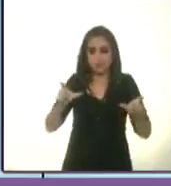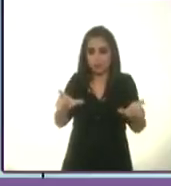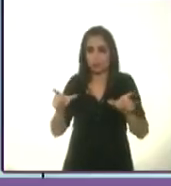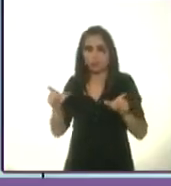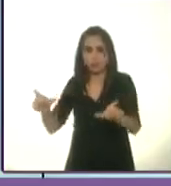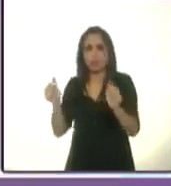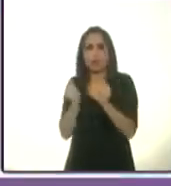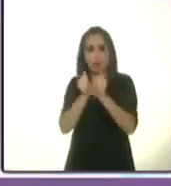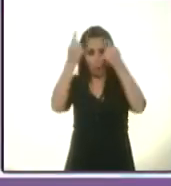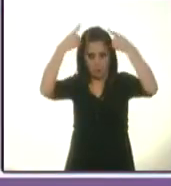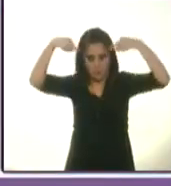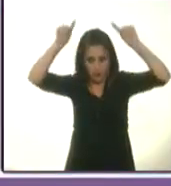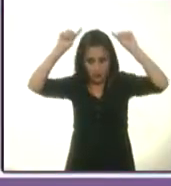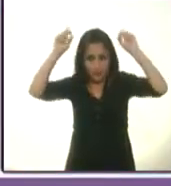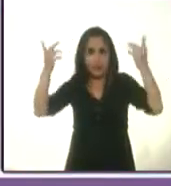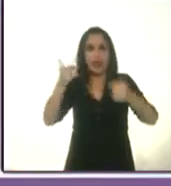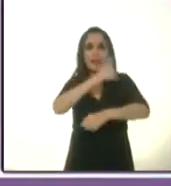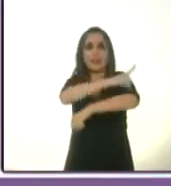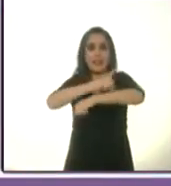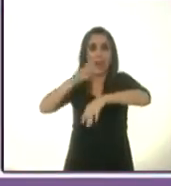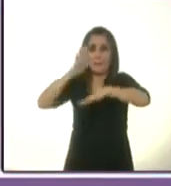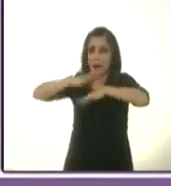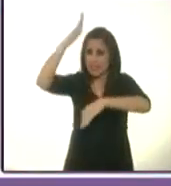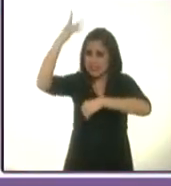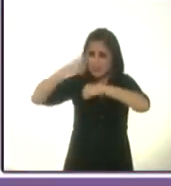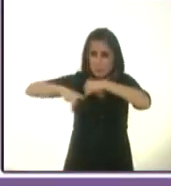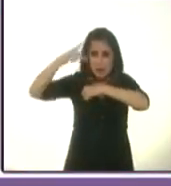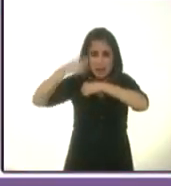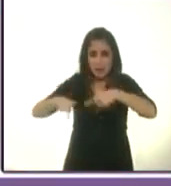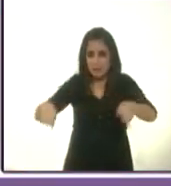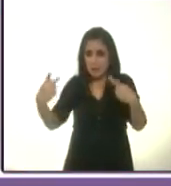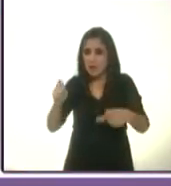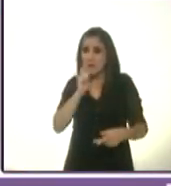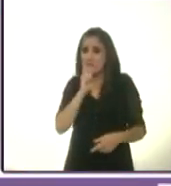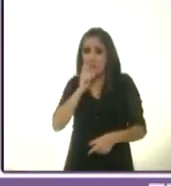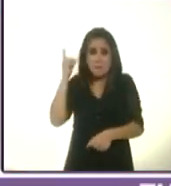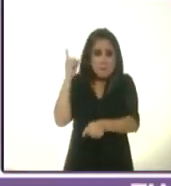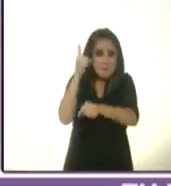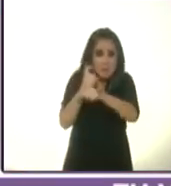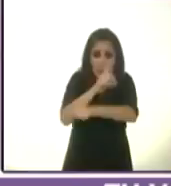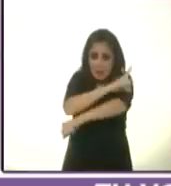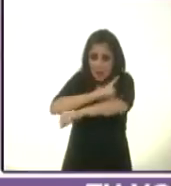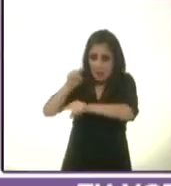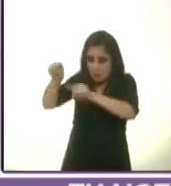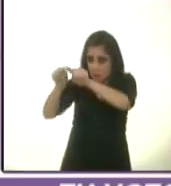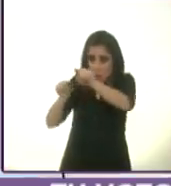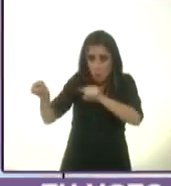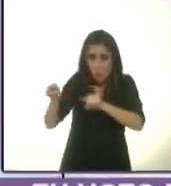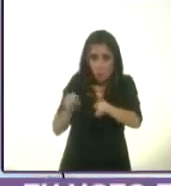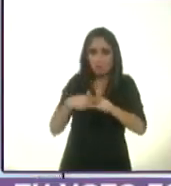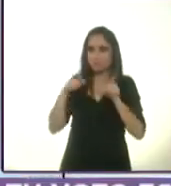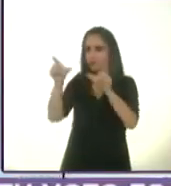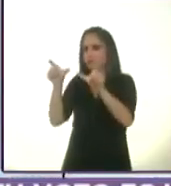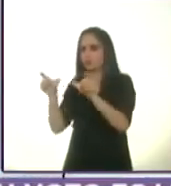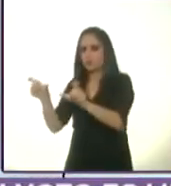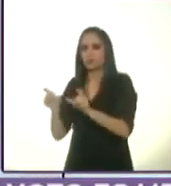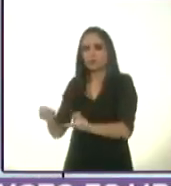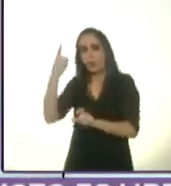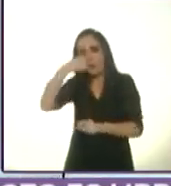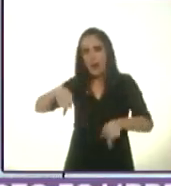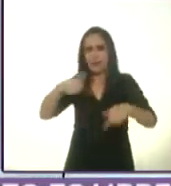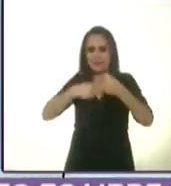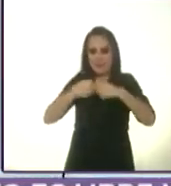marina en las delegaciones más peligrosas de la ciudad para acabar con las narcotiendas y los